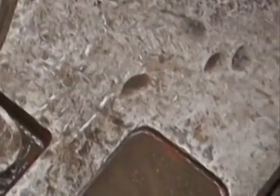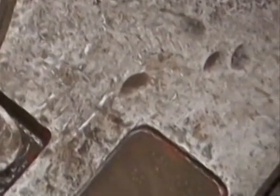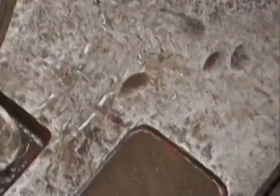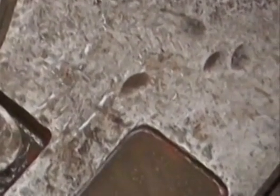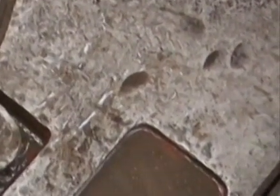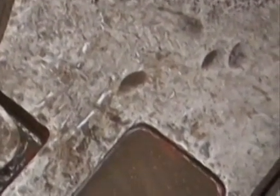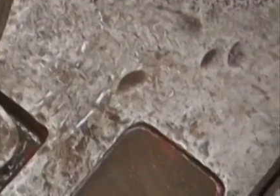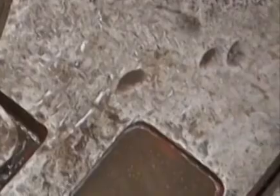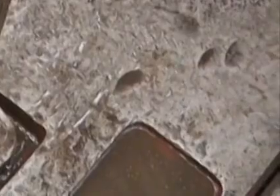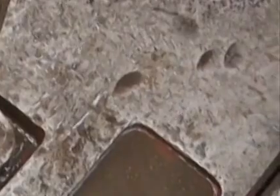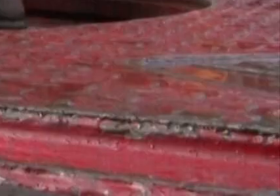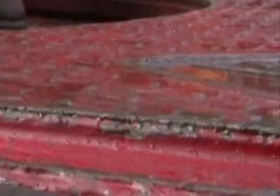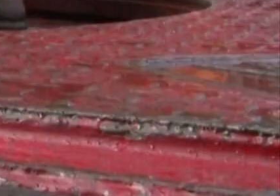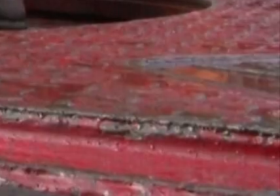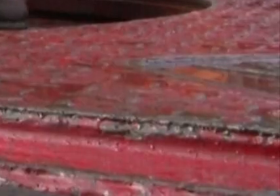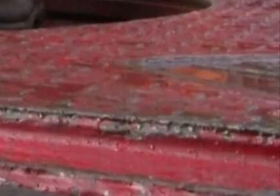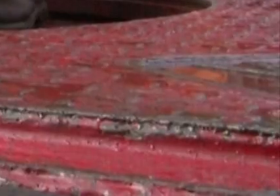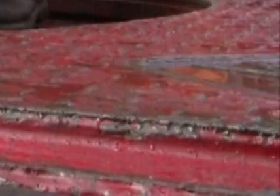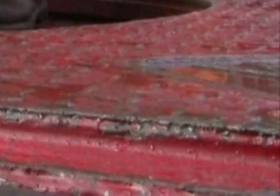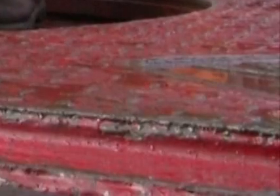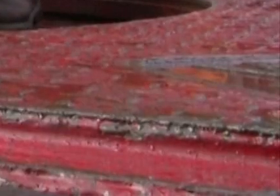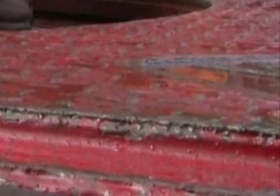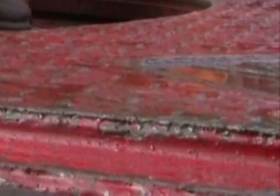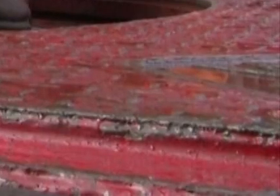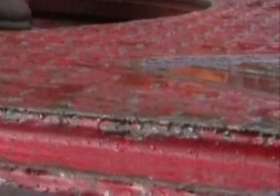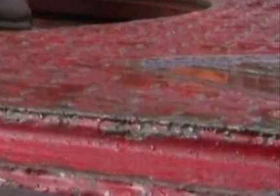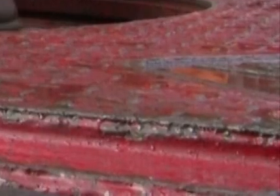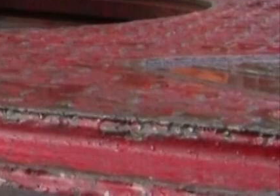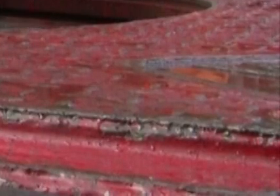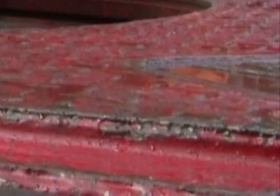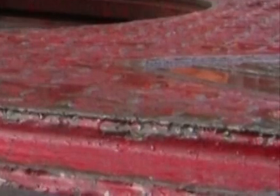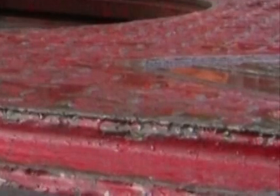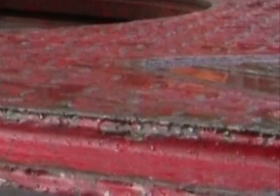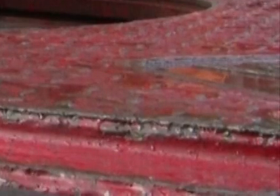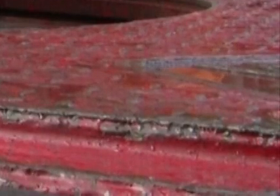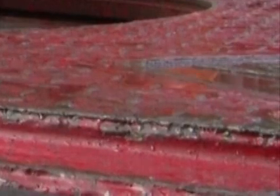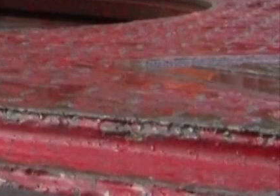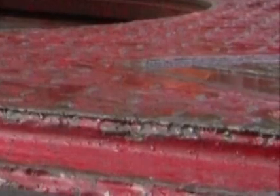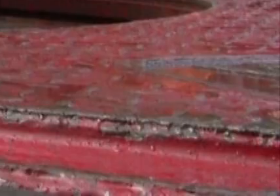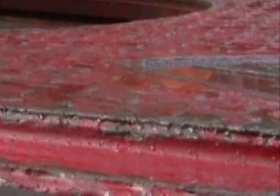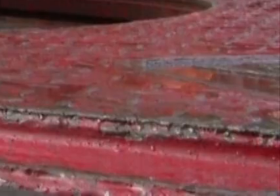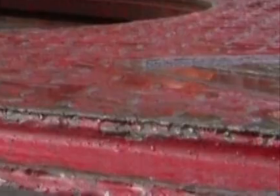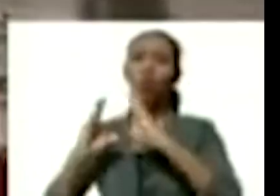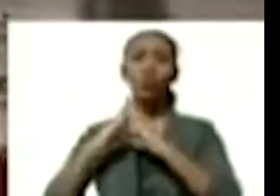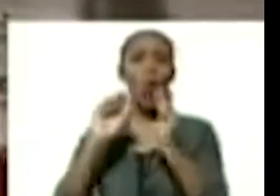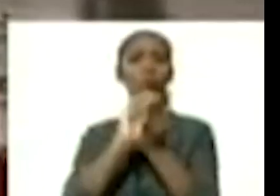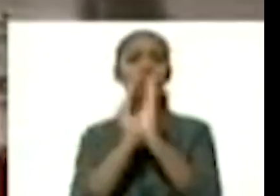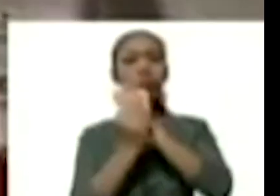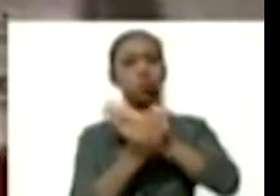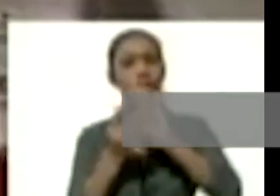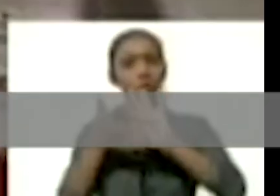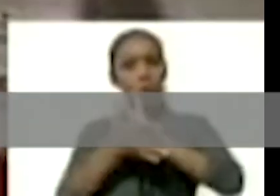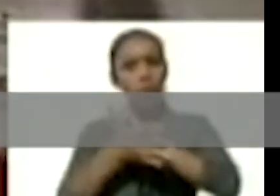palacio de miraflores las credenciales del embajador ruso en caracas sergei melis back de azárov yo le